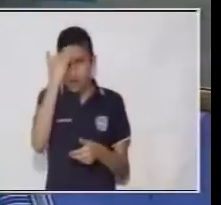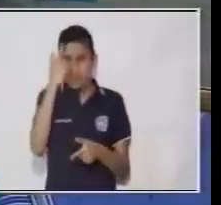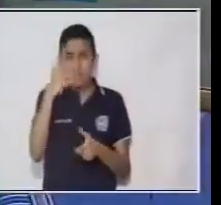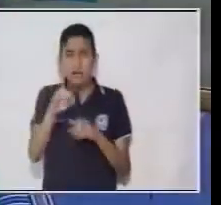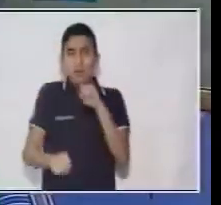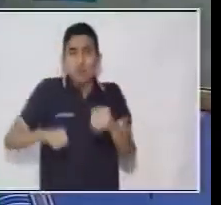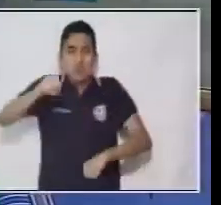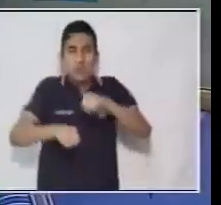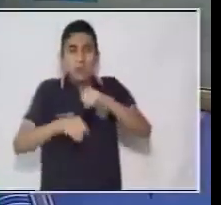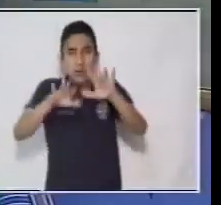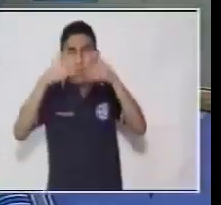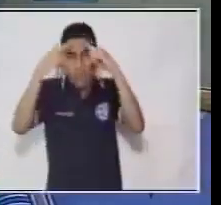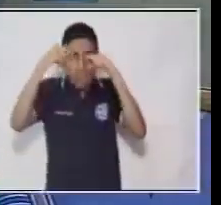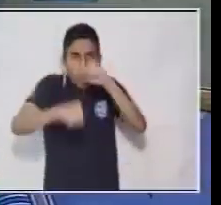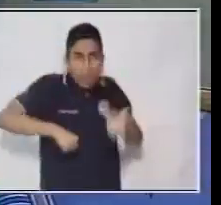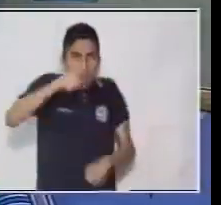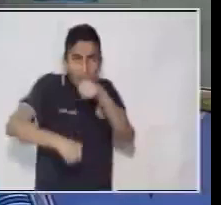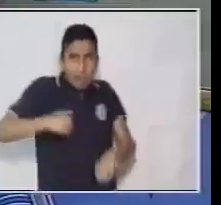Ahora ya descubrimos